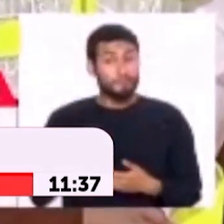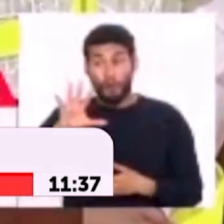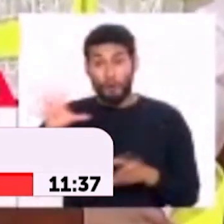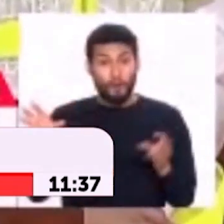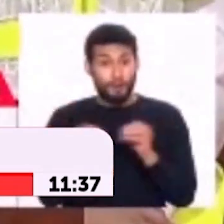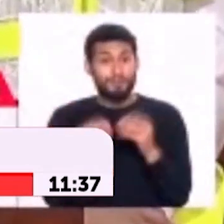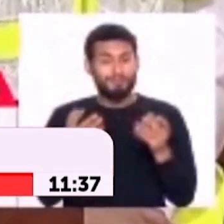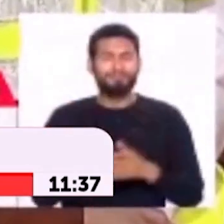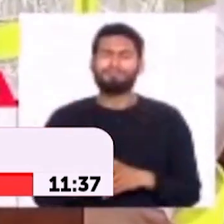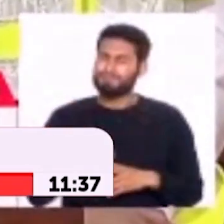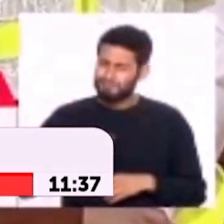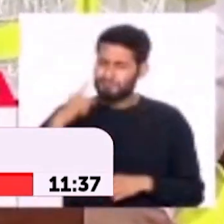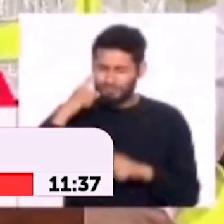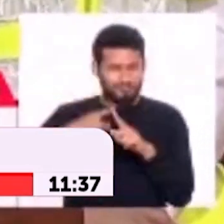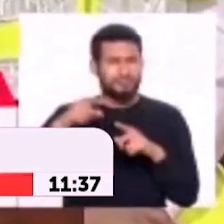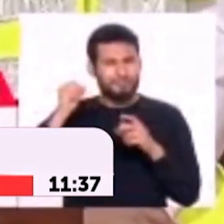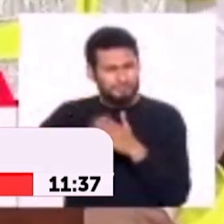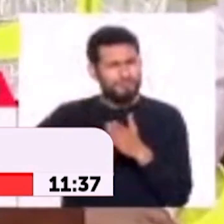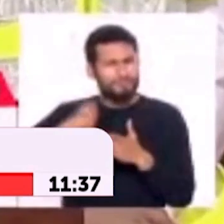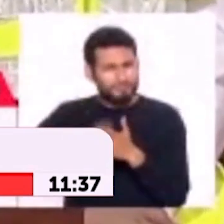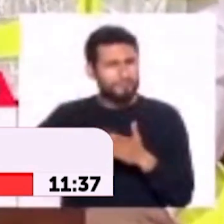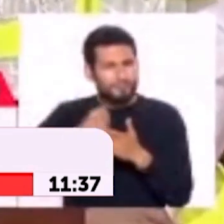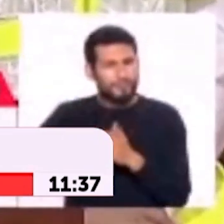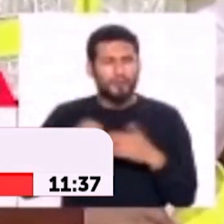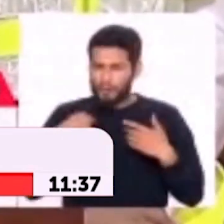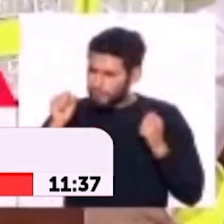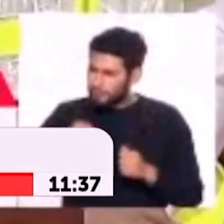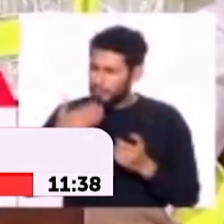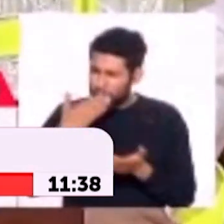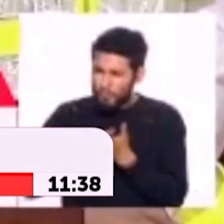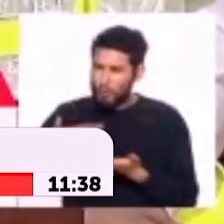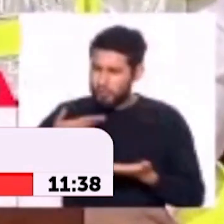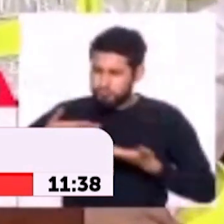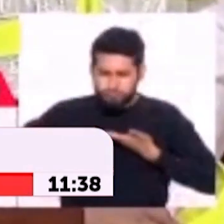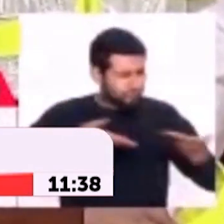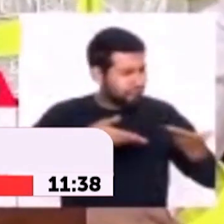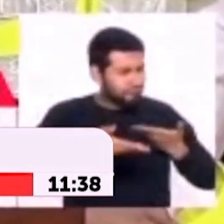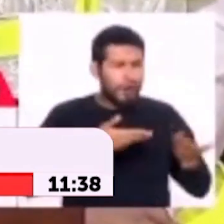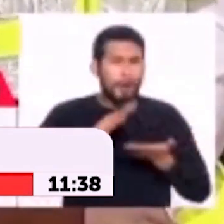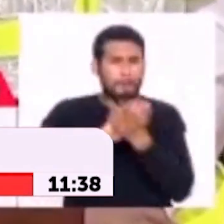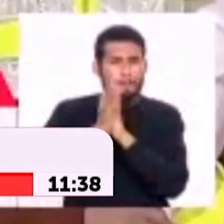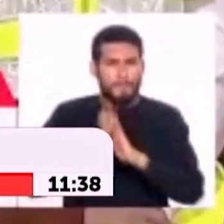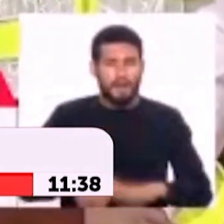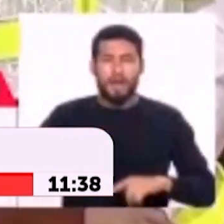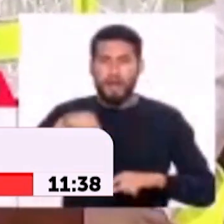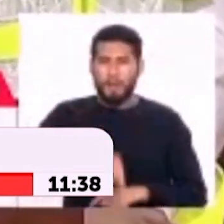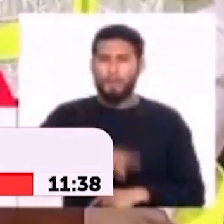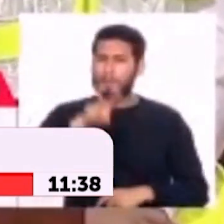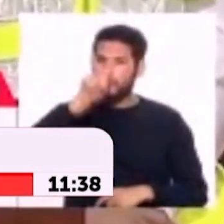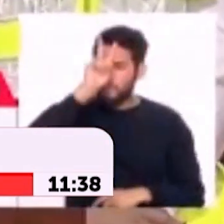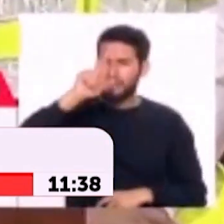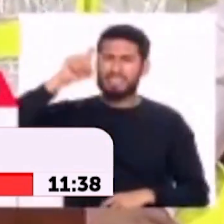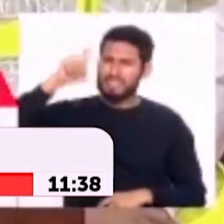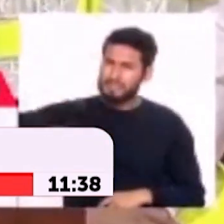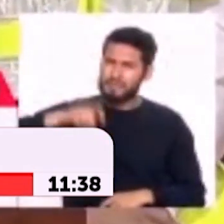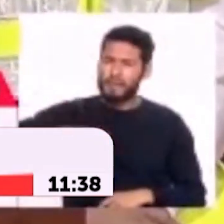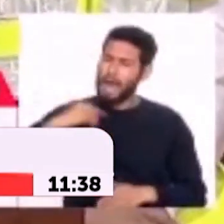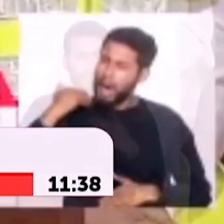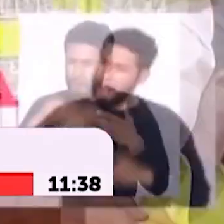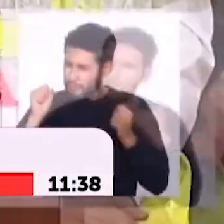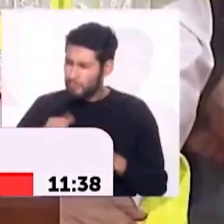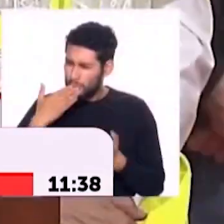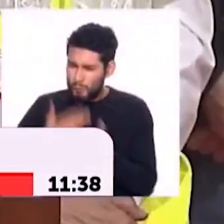tenemos que seguir buscando ese diálogo y esa paz. El Perú necesita